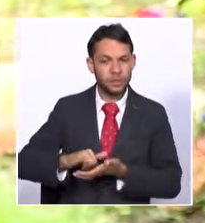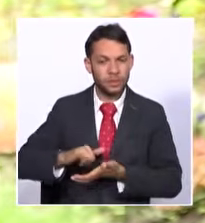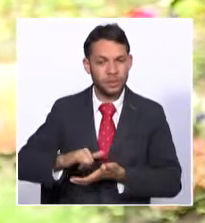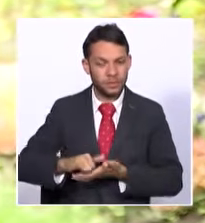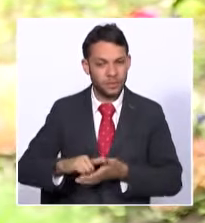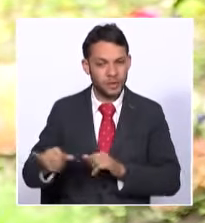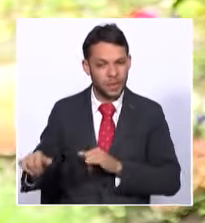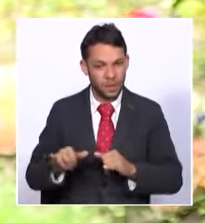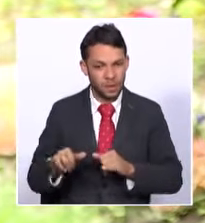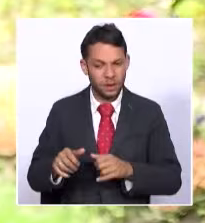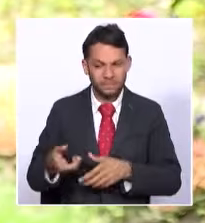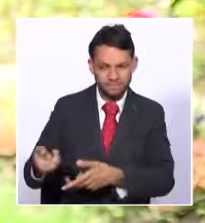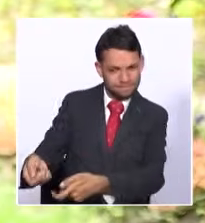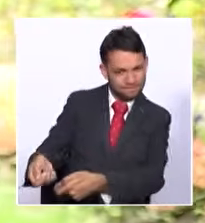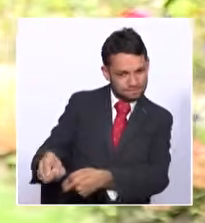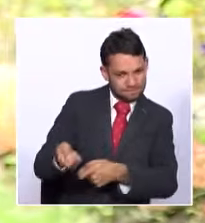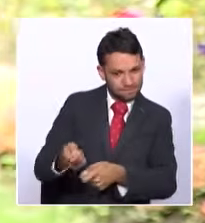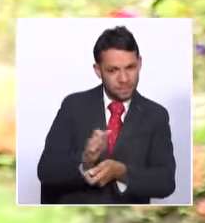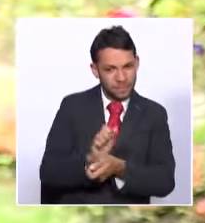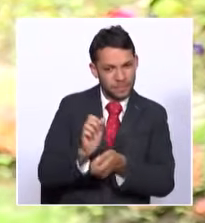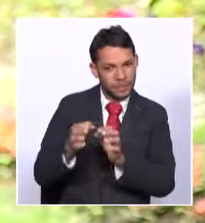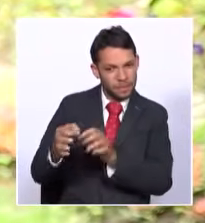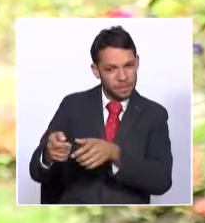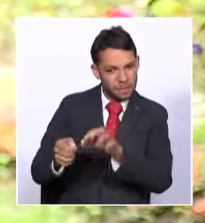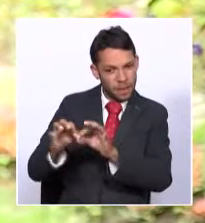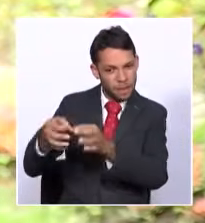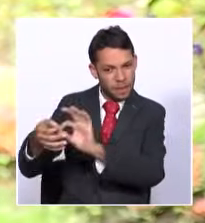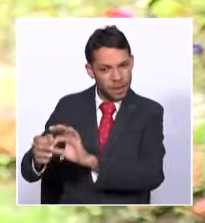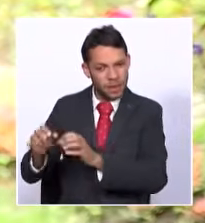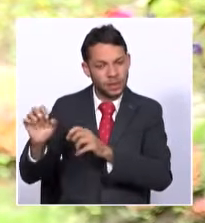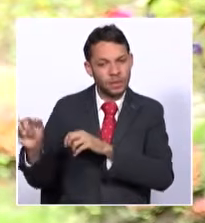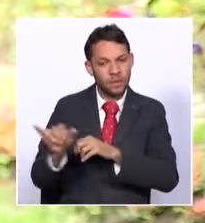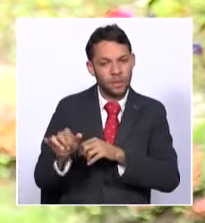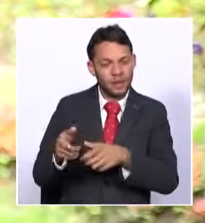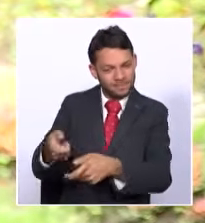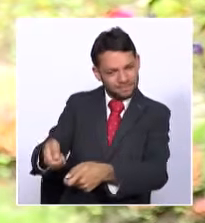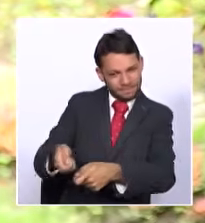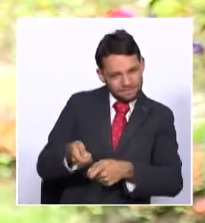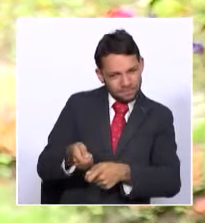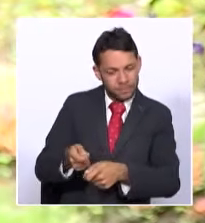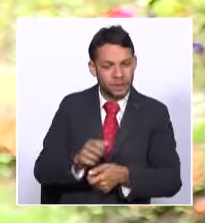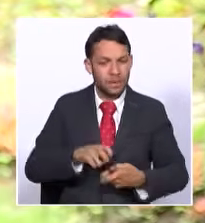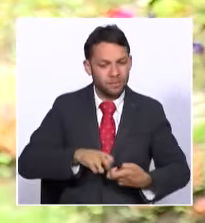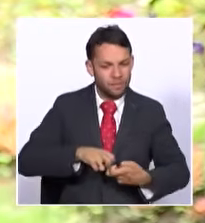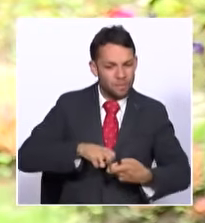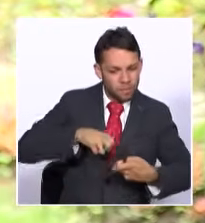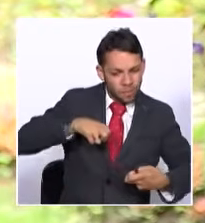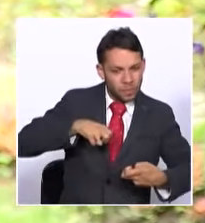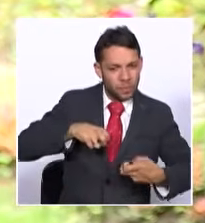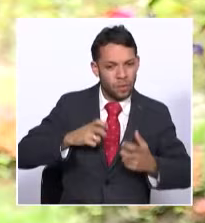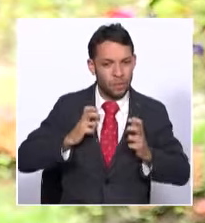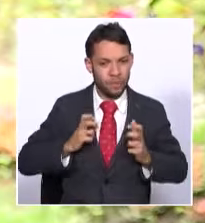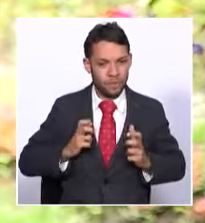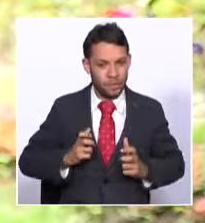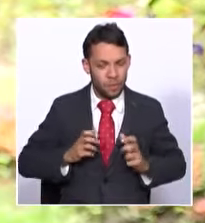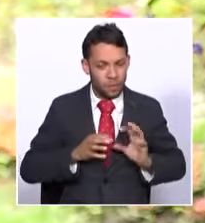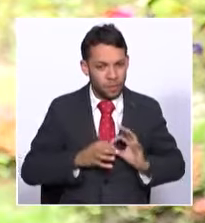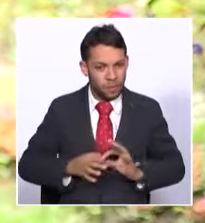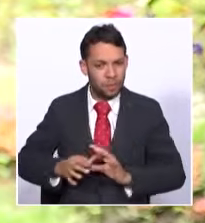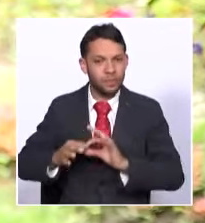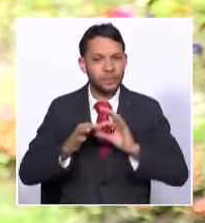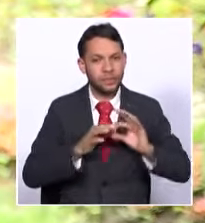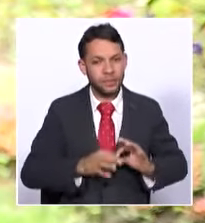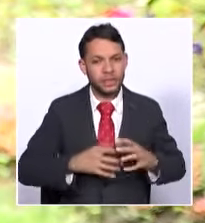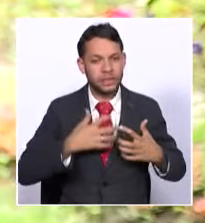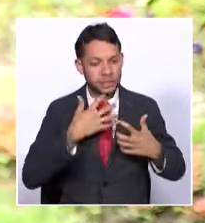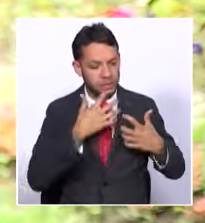yo jalo de un lado, comienzo a jalar todo. ¿Sí? Es la integralidad, ver el cuerpo totalmente como debe ser.